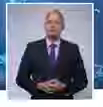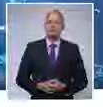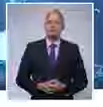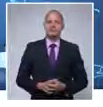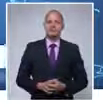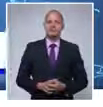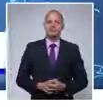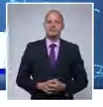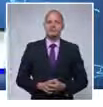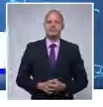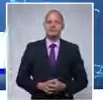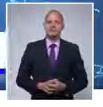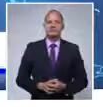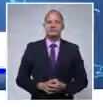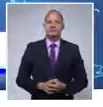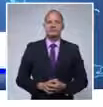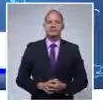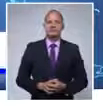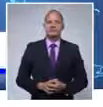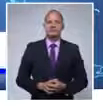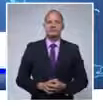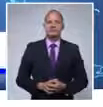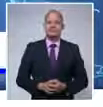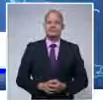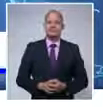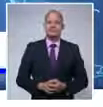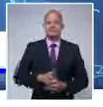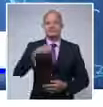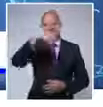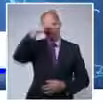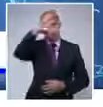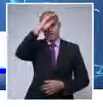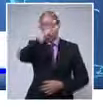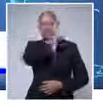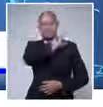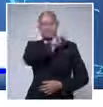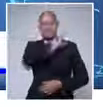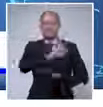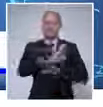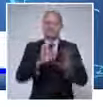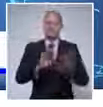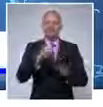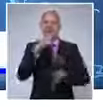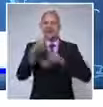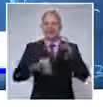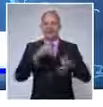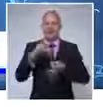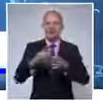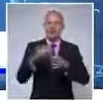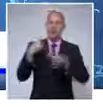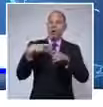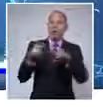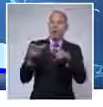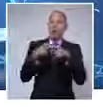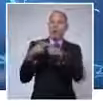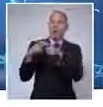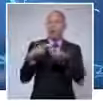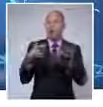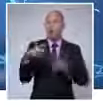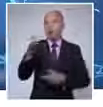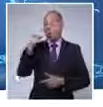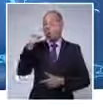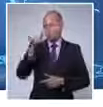Informándoles que el ministro cubano de Relaciones Exteriores, Bruno Rodríguez Parrilla, destacó este miércoles el reconocimiento de la Organización de Naciones